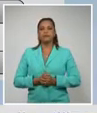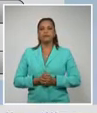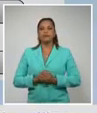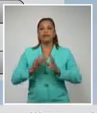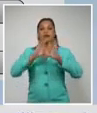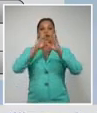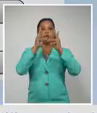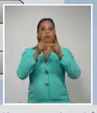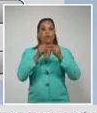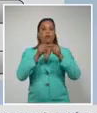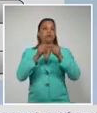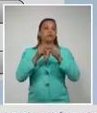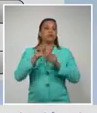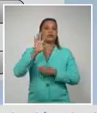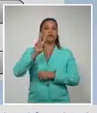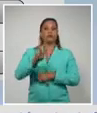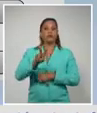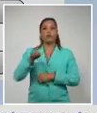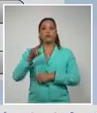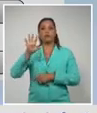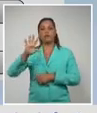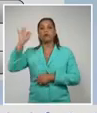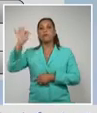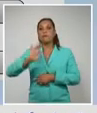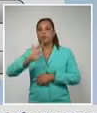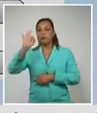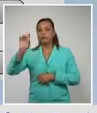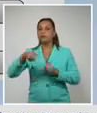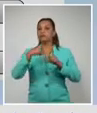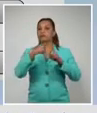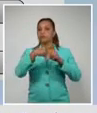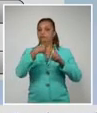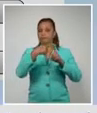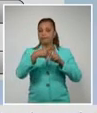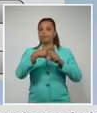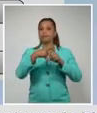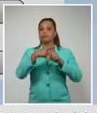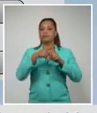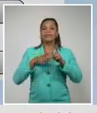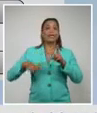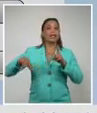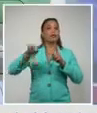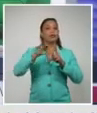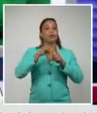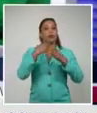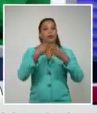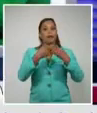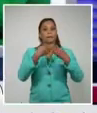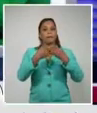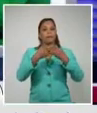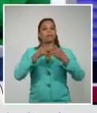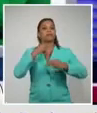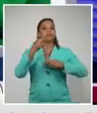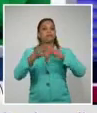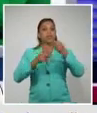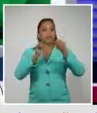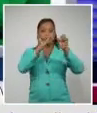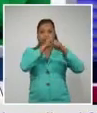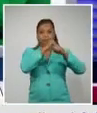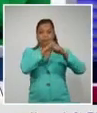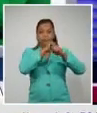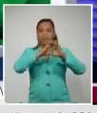un 2,5% de positividad de todas las muestras analizadas durante toda la